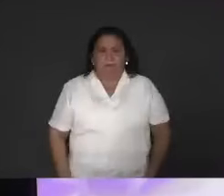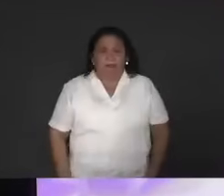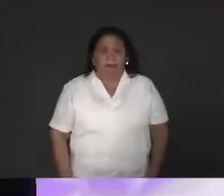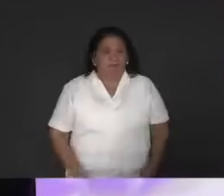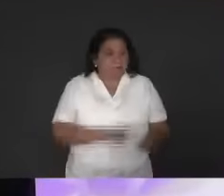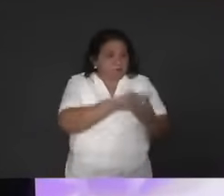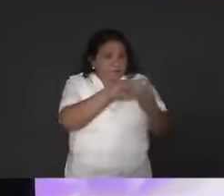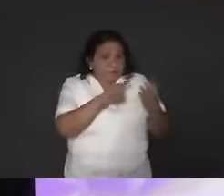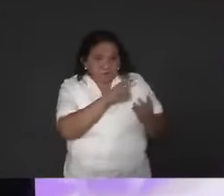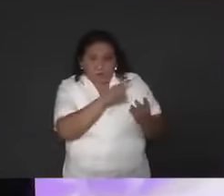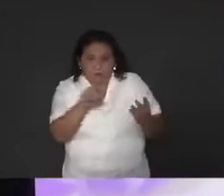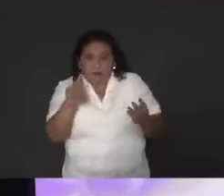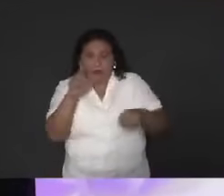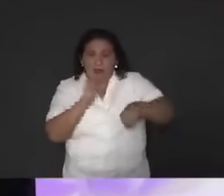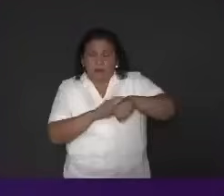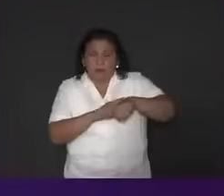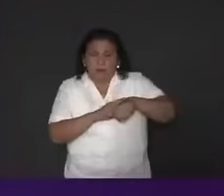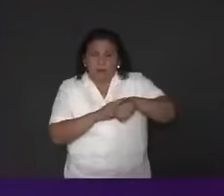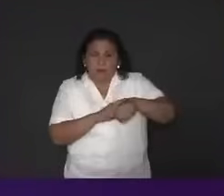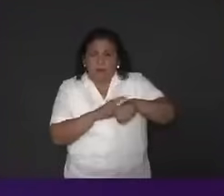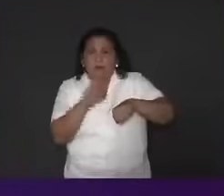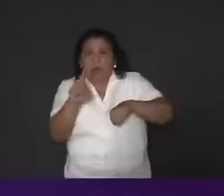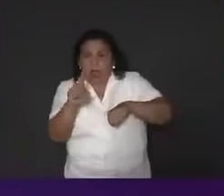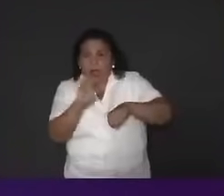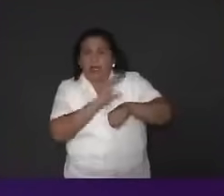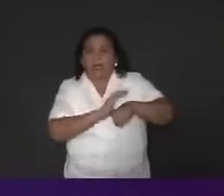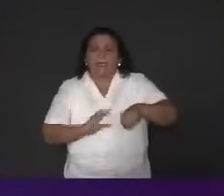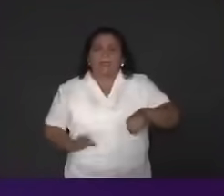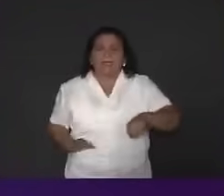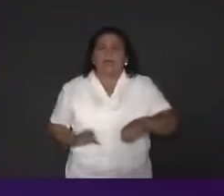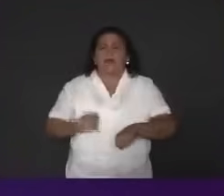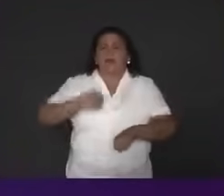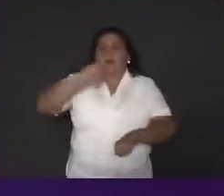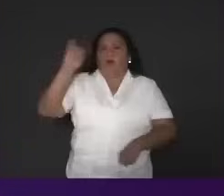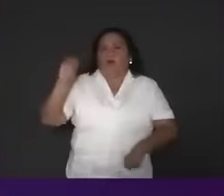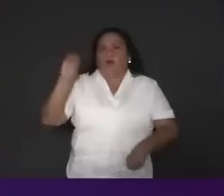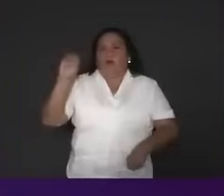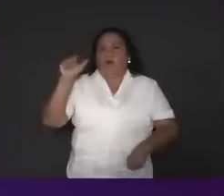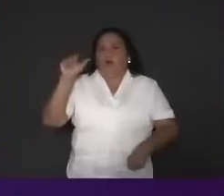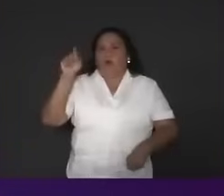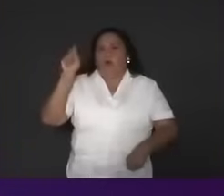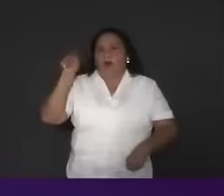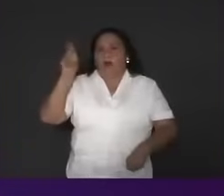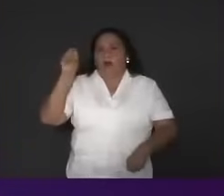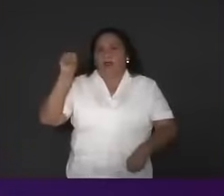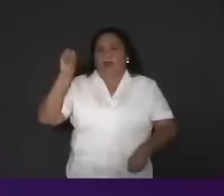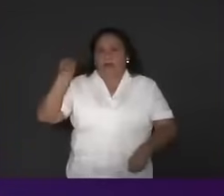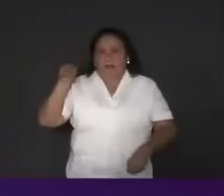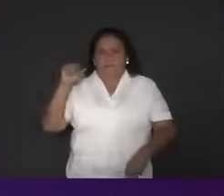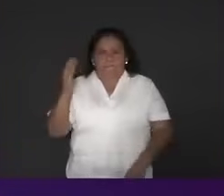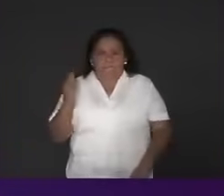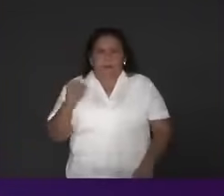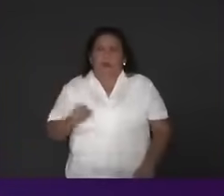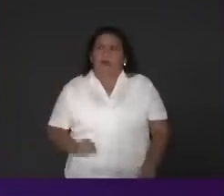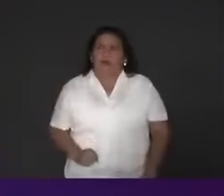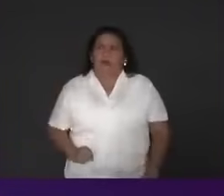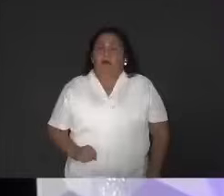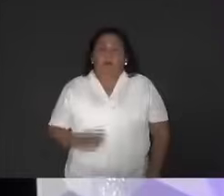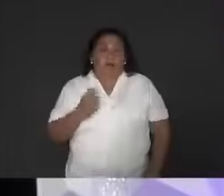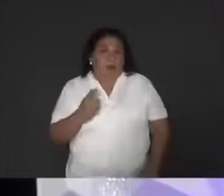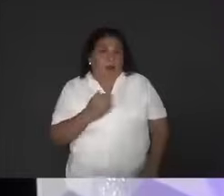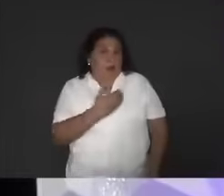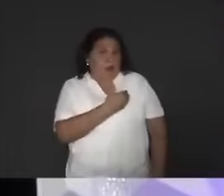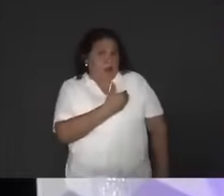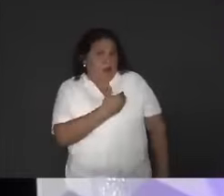hacer uso de su bolsa de tiempo? Candidato Joaquín Díaz Mena, adelante. El presidente Andrés Manuel López Obrador consintió a